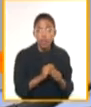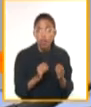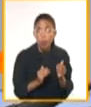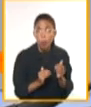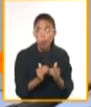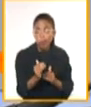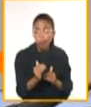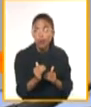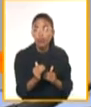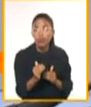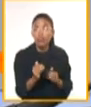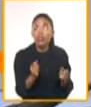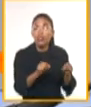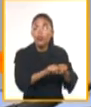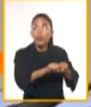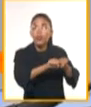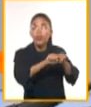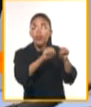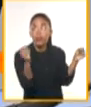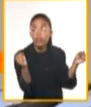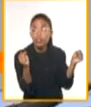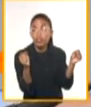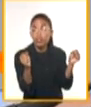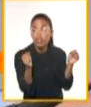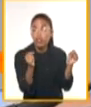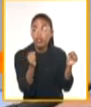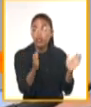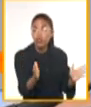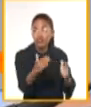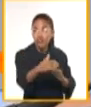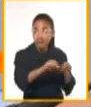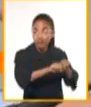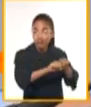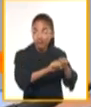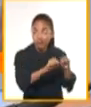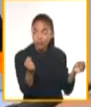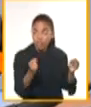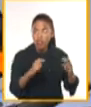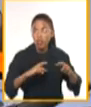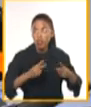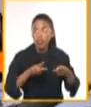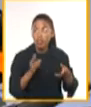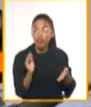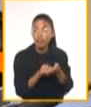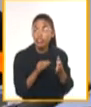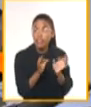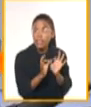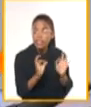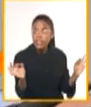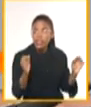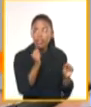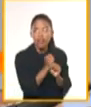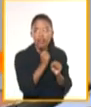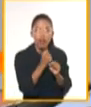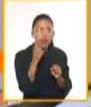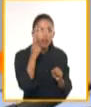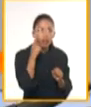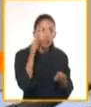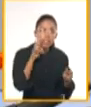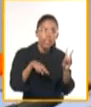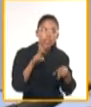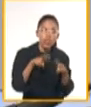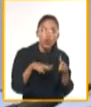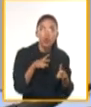que hicimos fue desconectar la red, restablecimos la línea, sí tuvimos que hacer trabajo de diagnóstico y mantenimiento en el